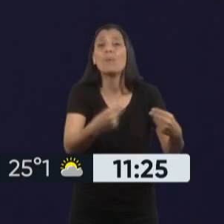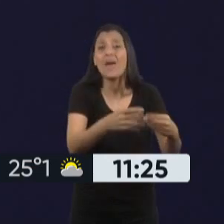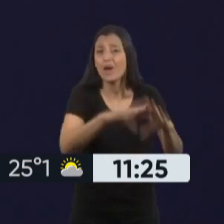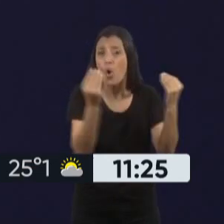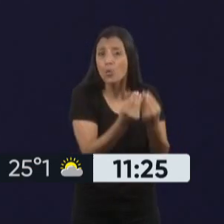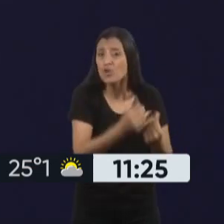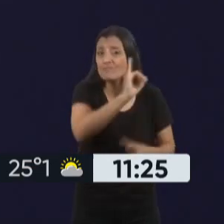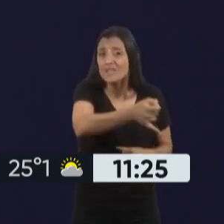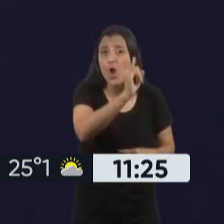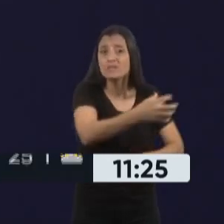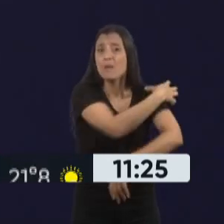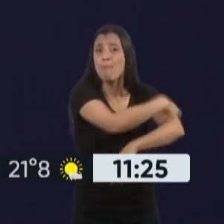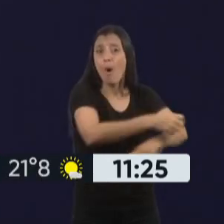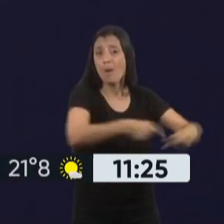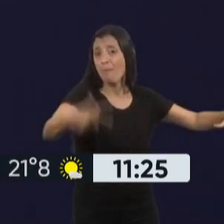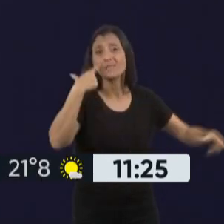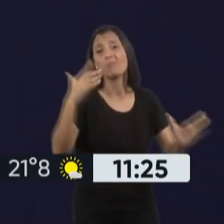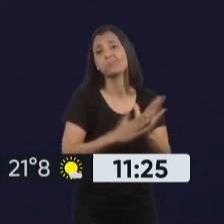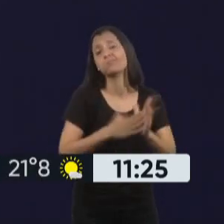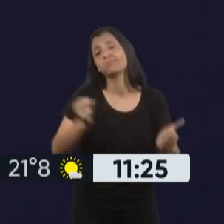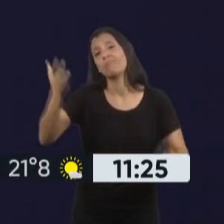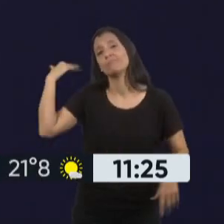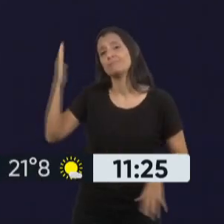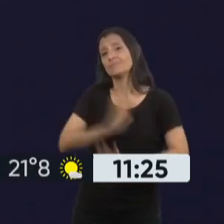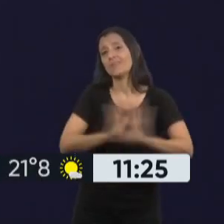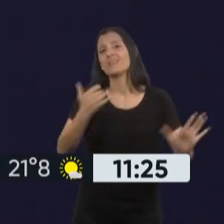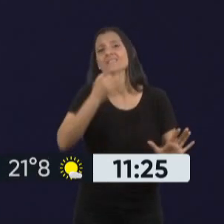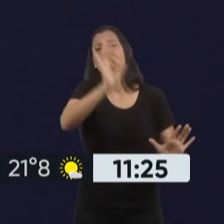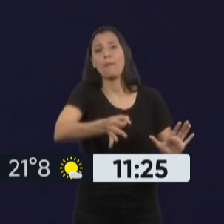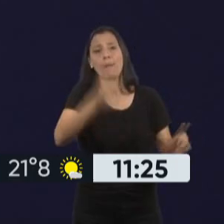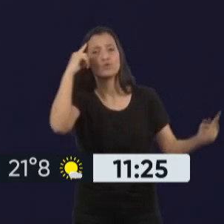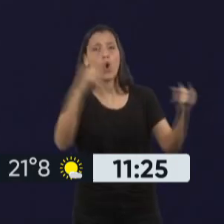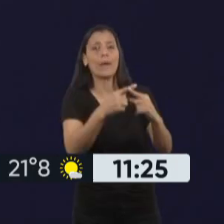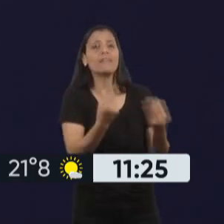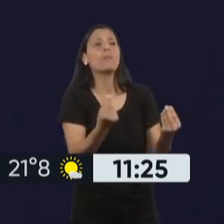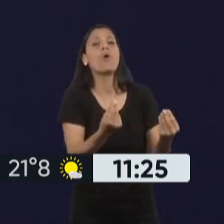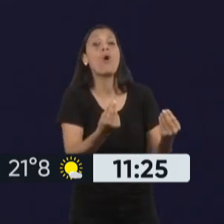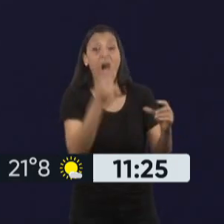nos ha demostrado estas últimas décadas en la Argentina. Así que